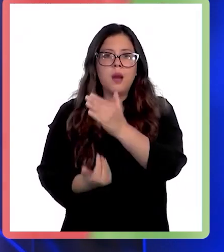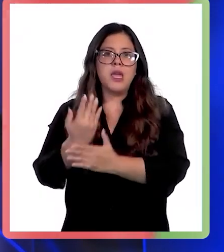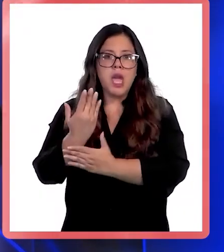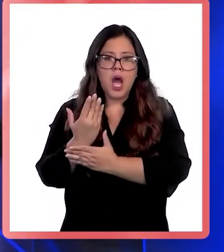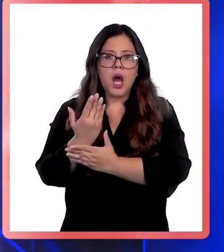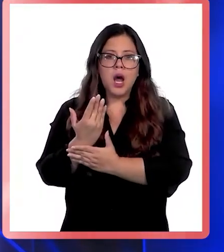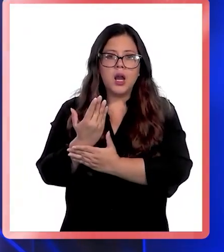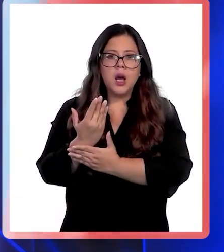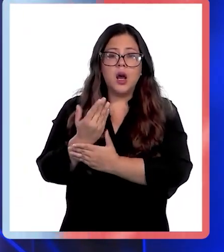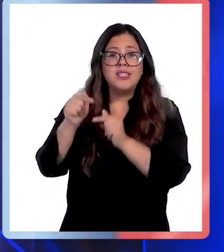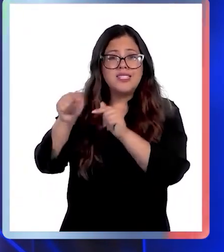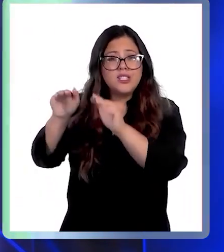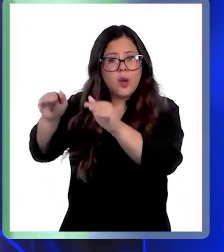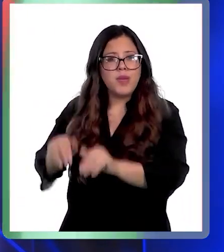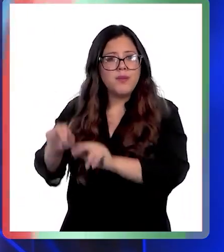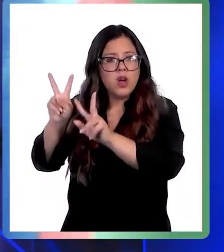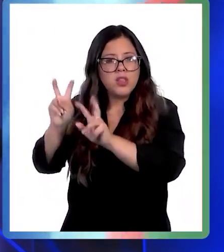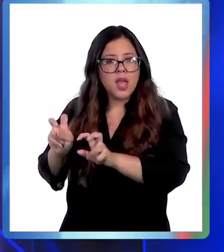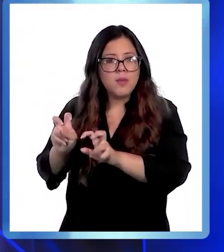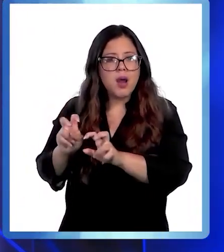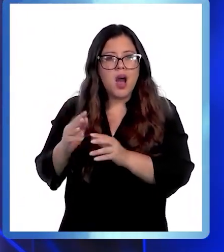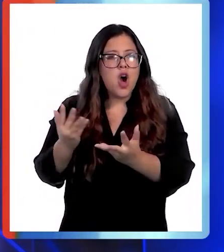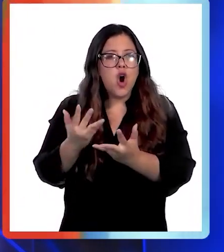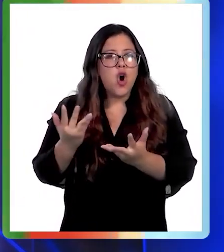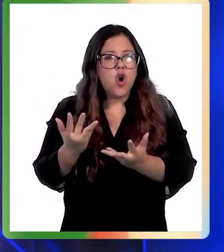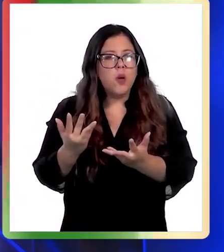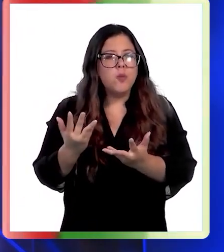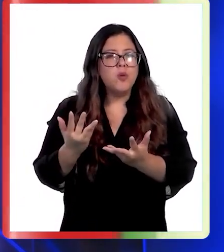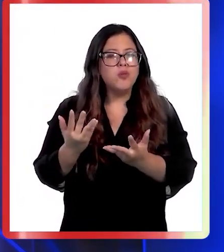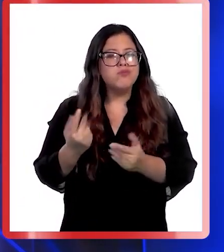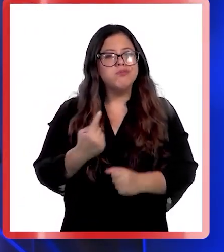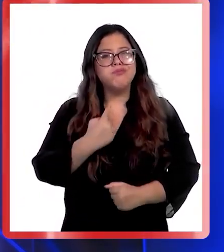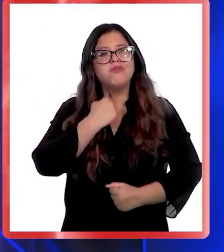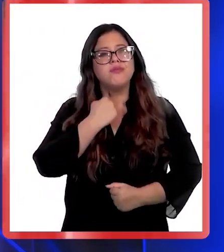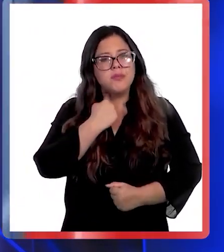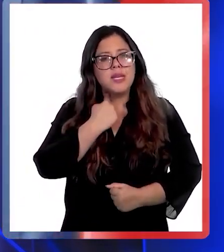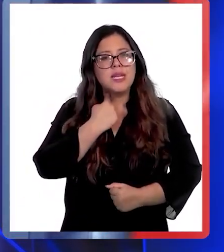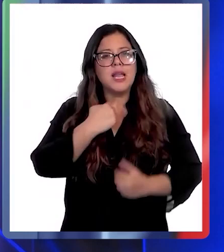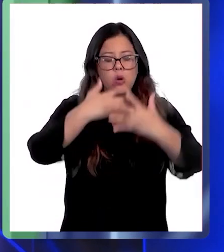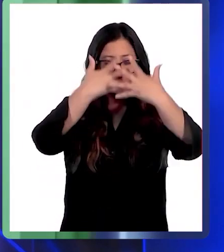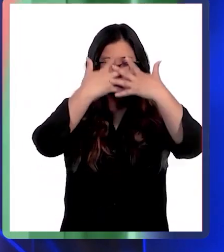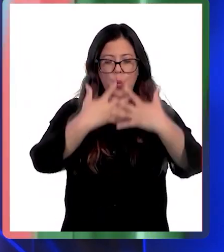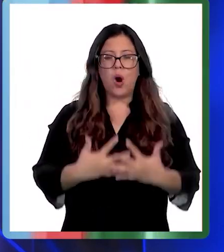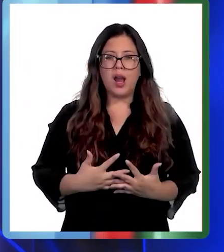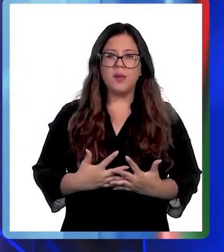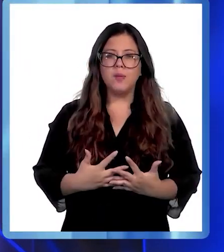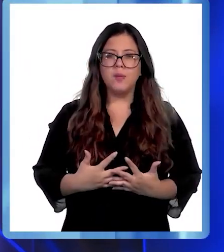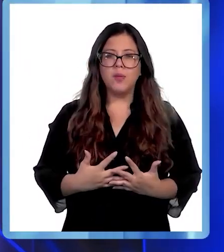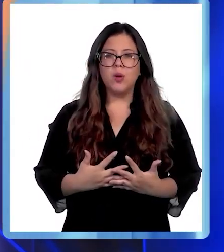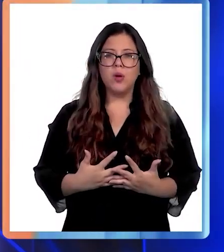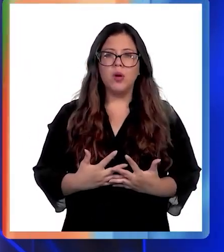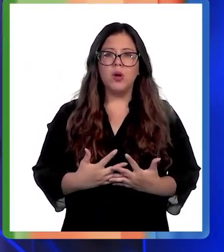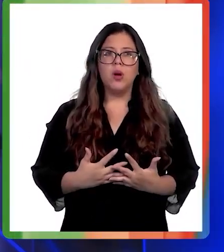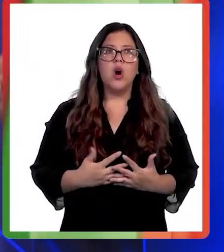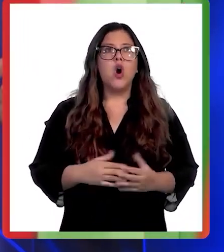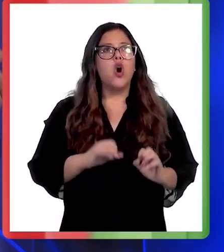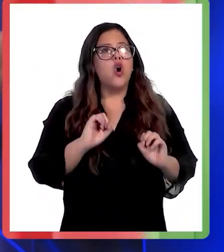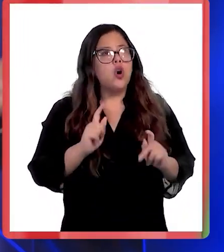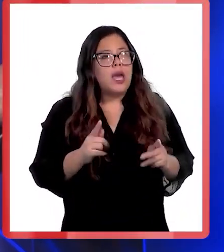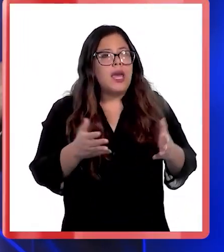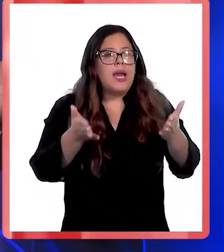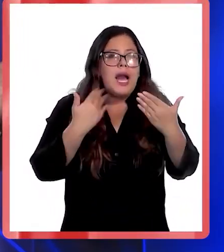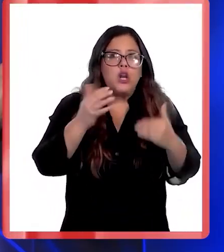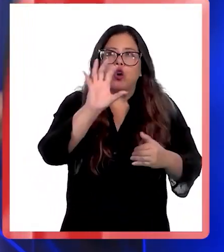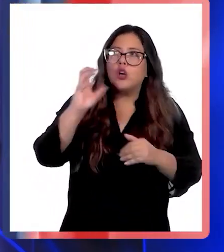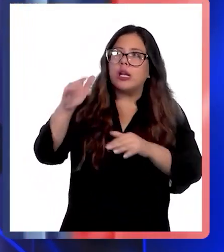incluso. En esos mismos casos, ¿cómo puede verse finalmente afectado el cuerpo por, ok, no es el calor,